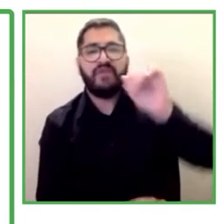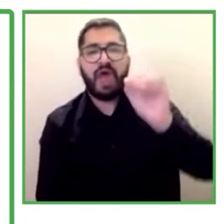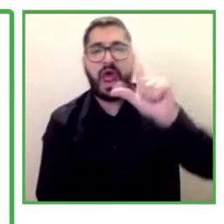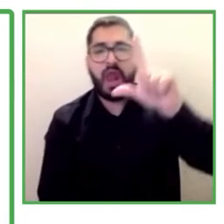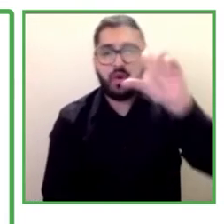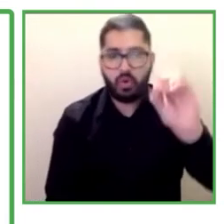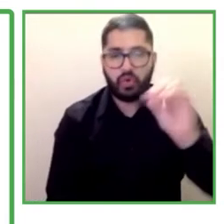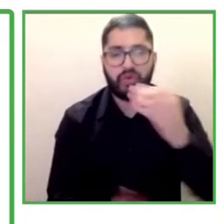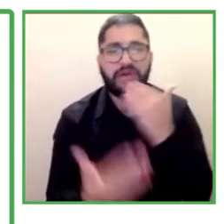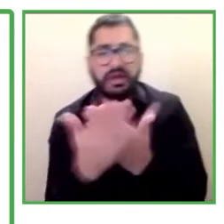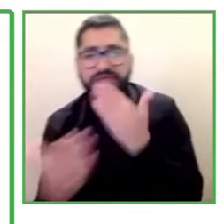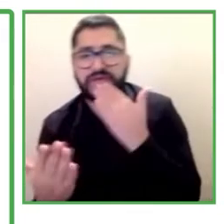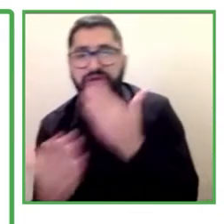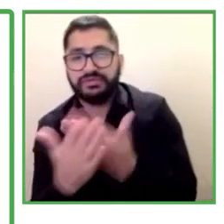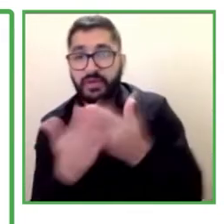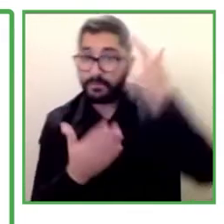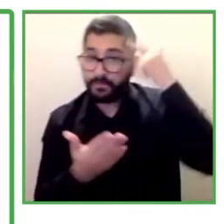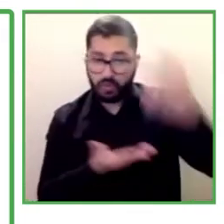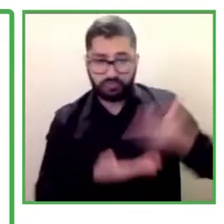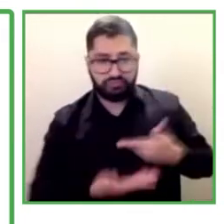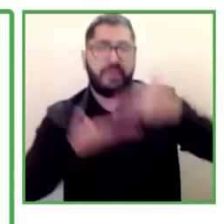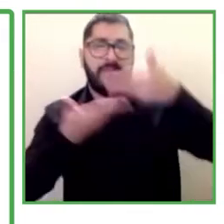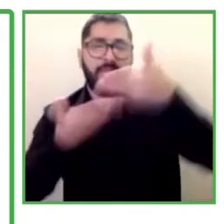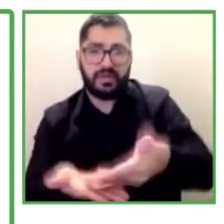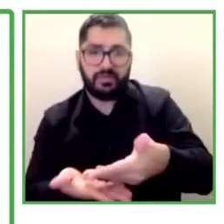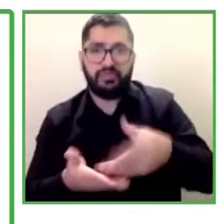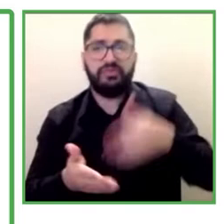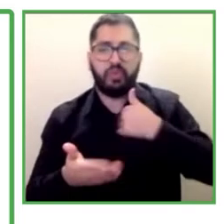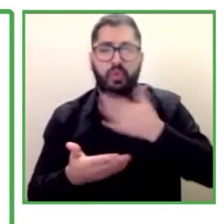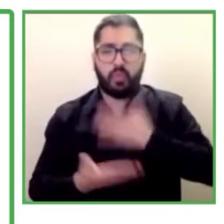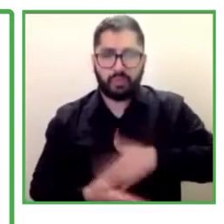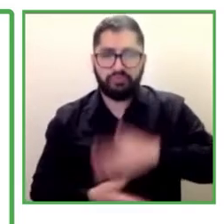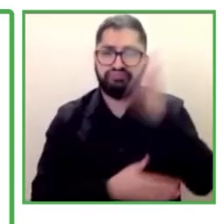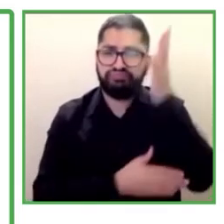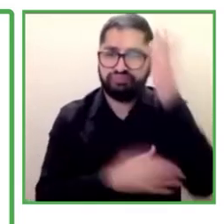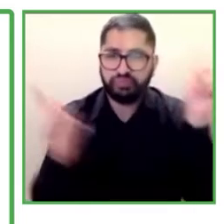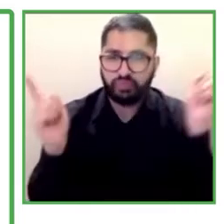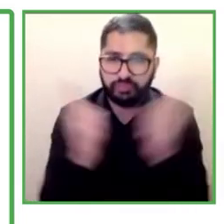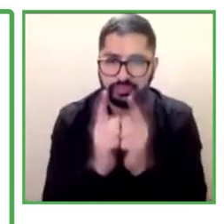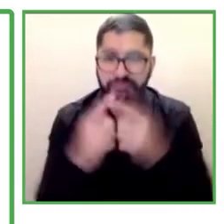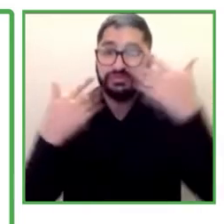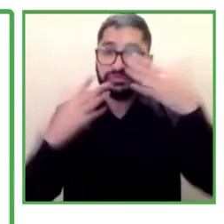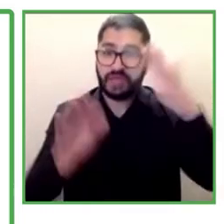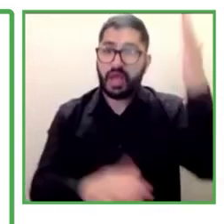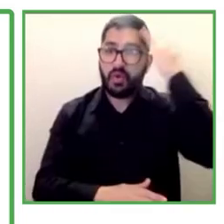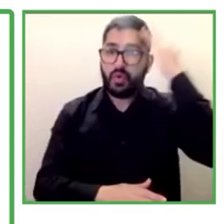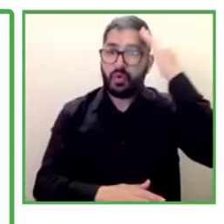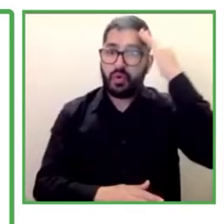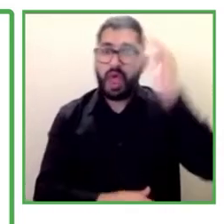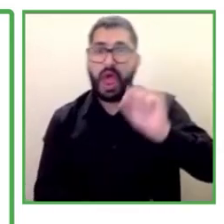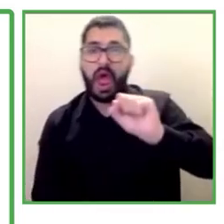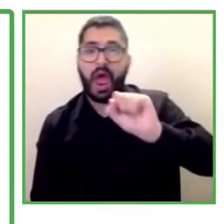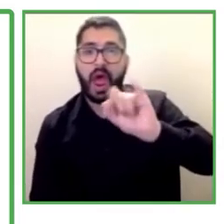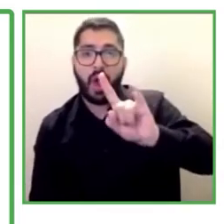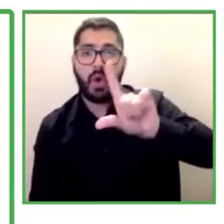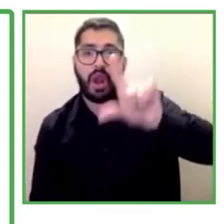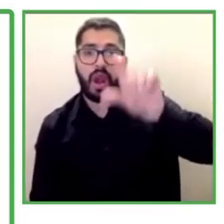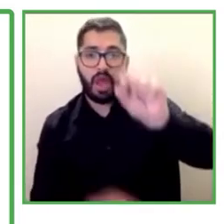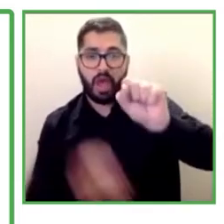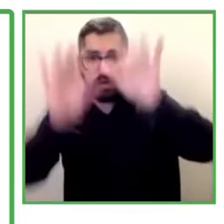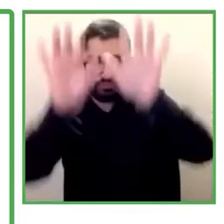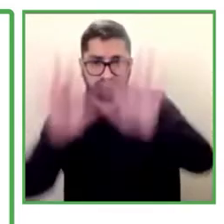Queremos recordar que tenemos un aula virtual especializada en inclusión laboral y